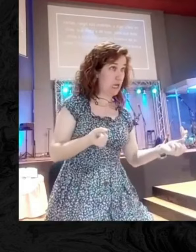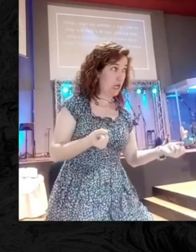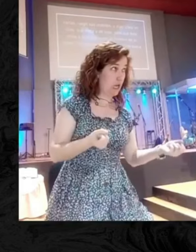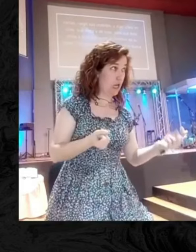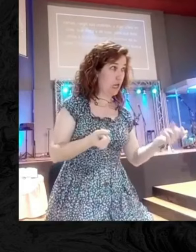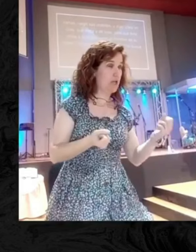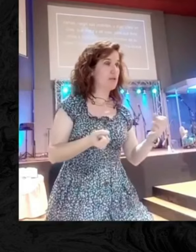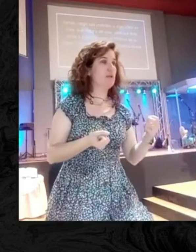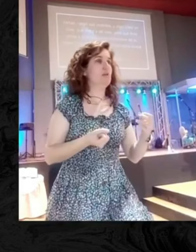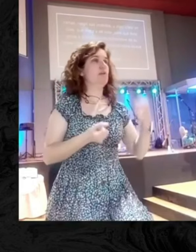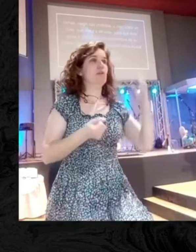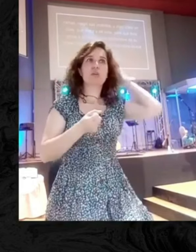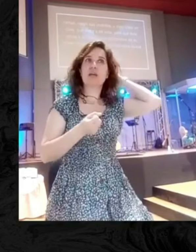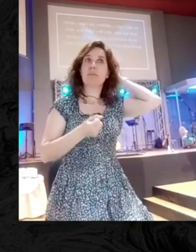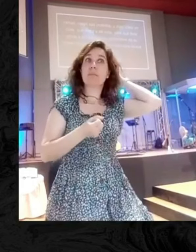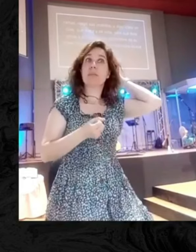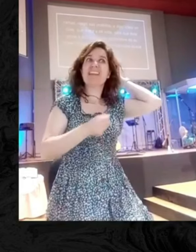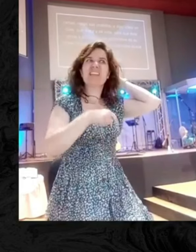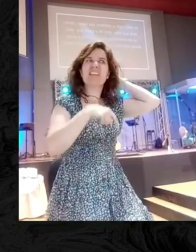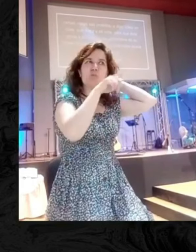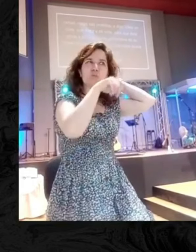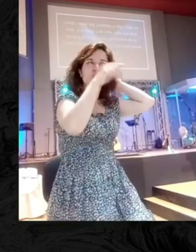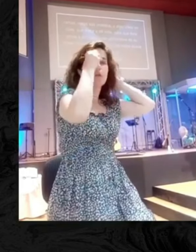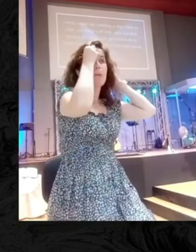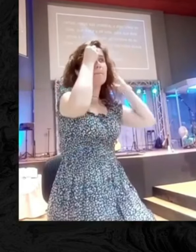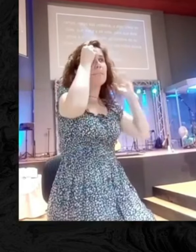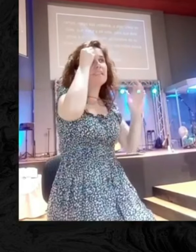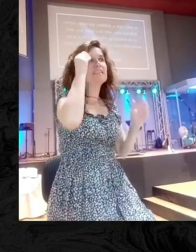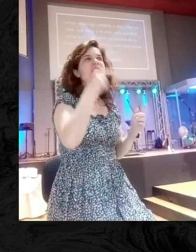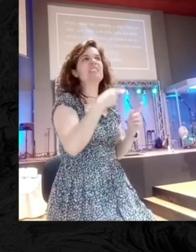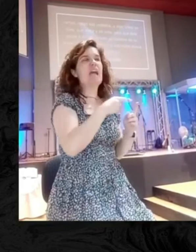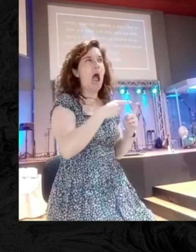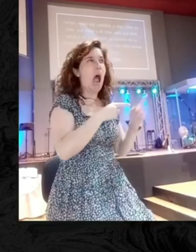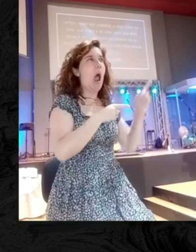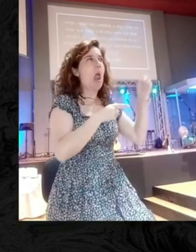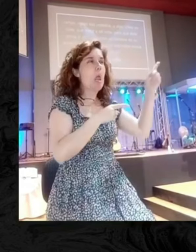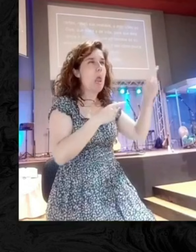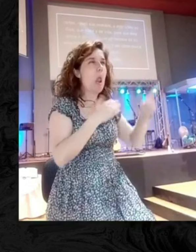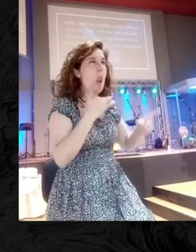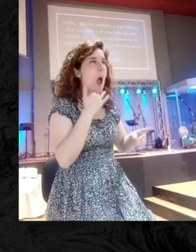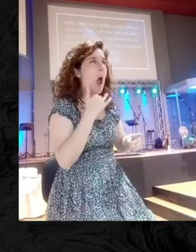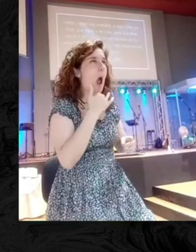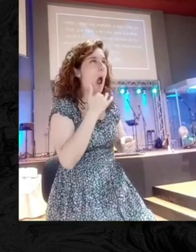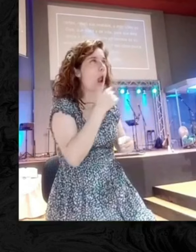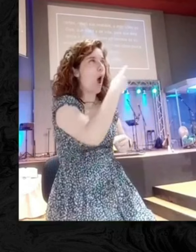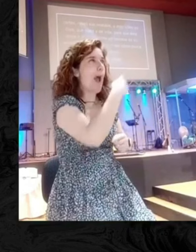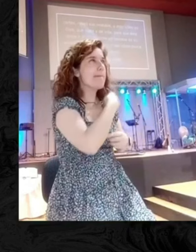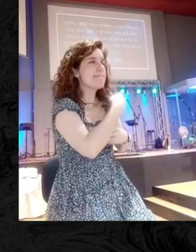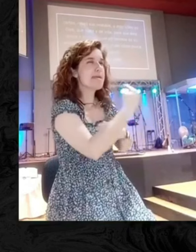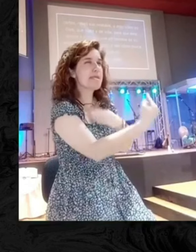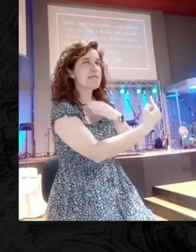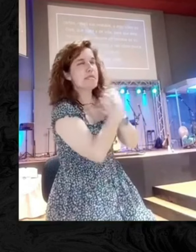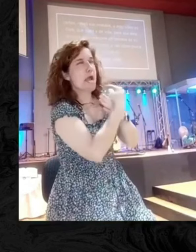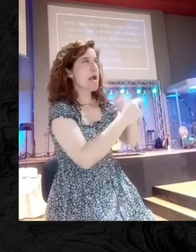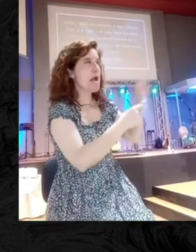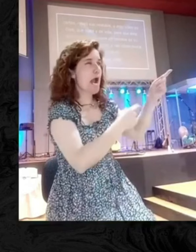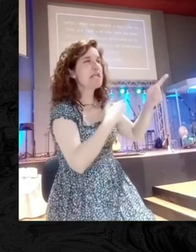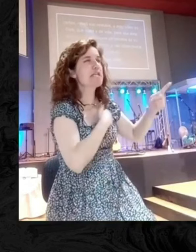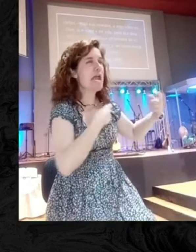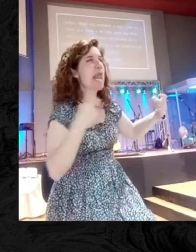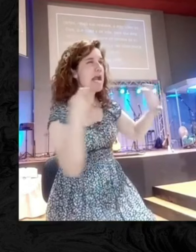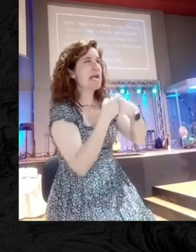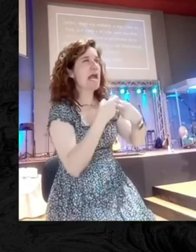ahora y ved cómo Busca ocasión contra mí hasta aquí Bueno yo ahora iré relatando